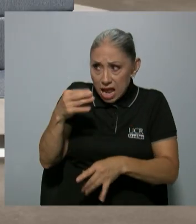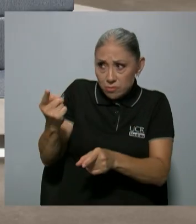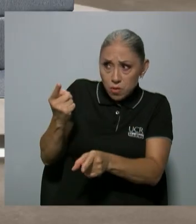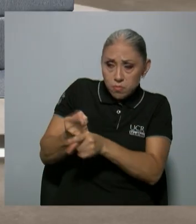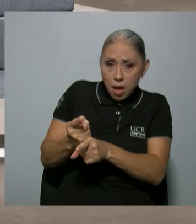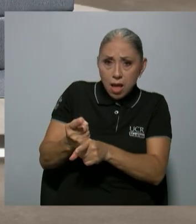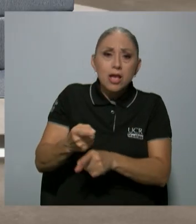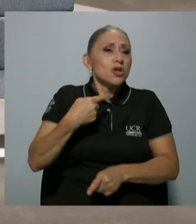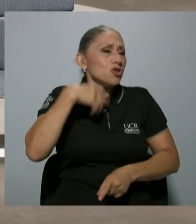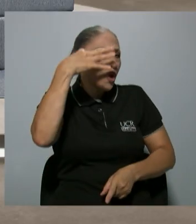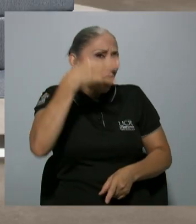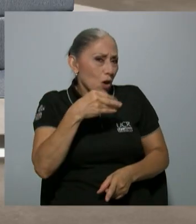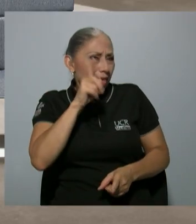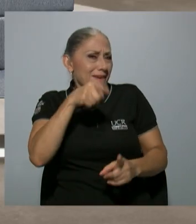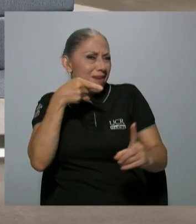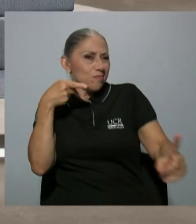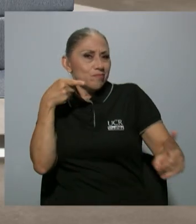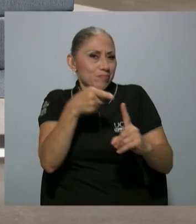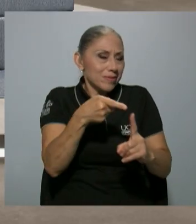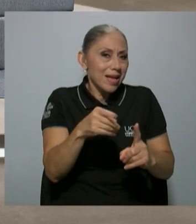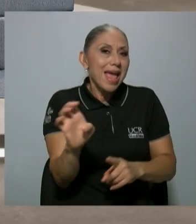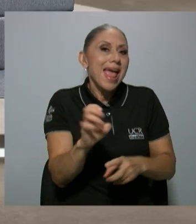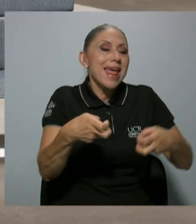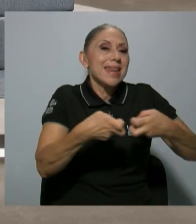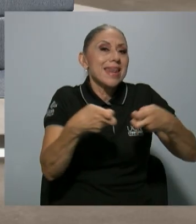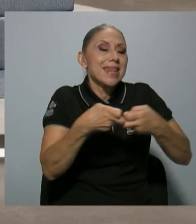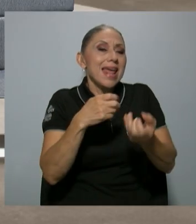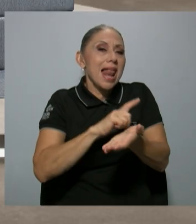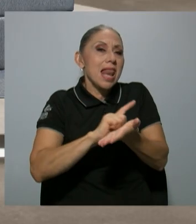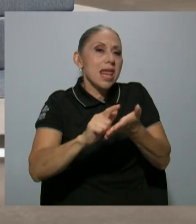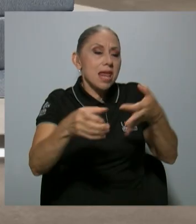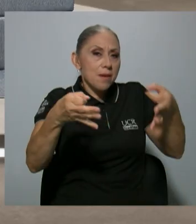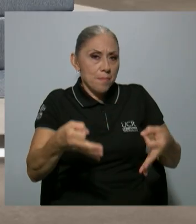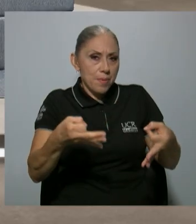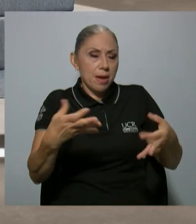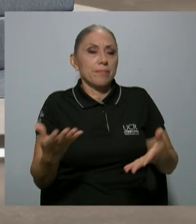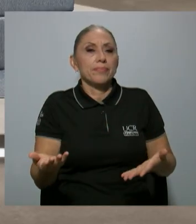es seguir apostándole a la energía limpia, y el caso de algunas